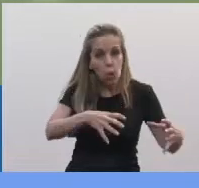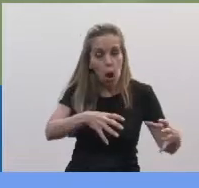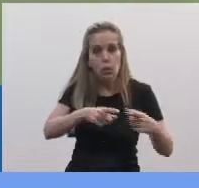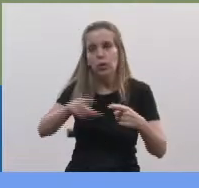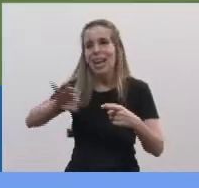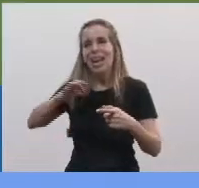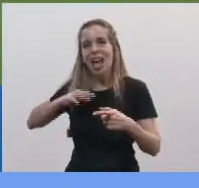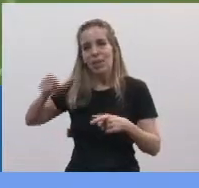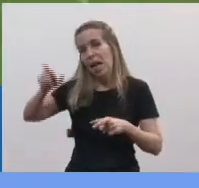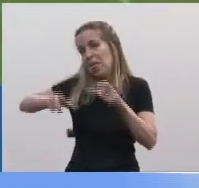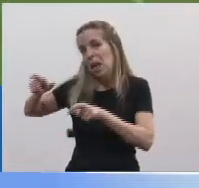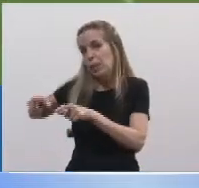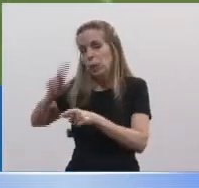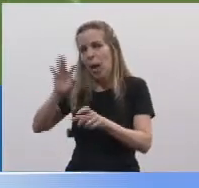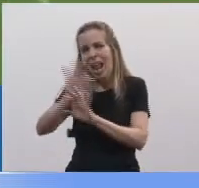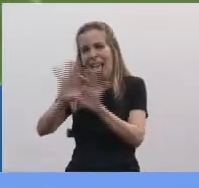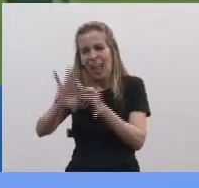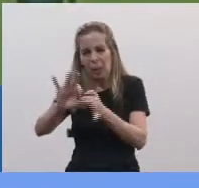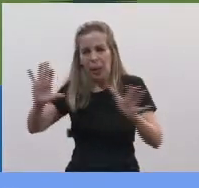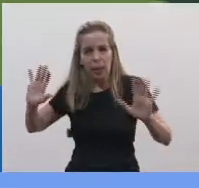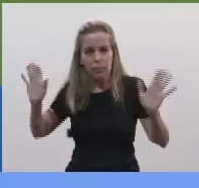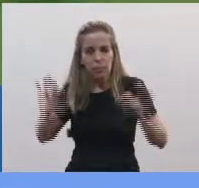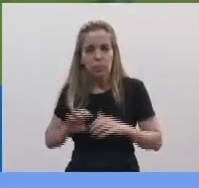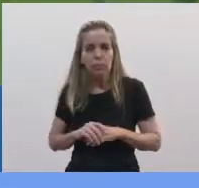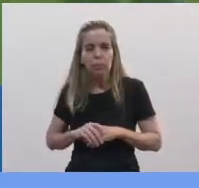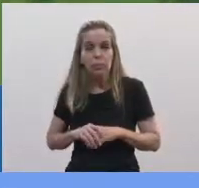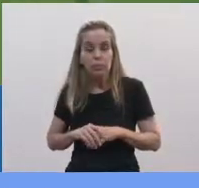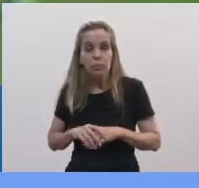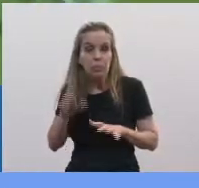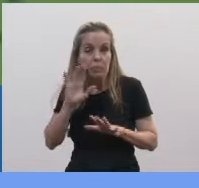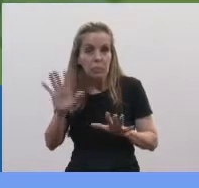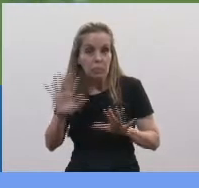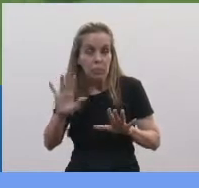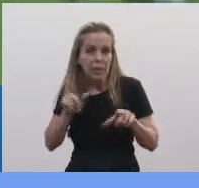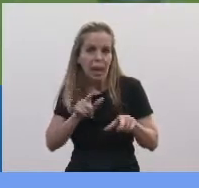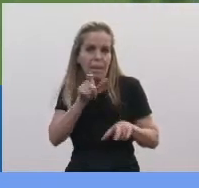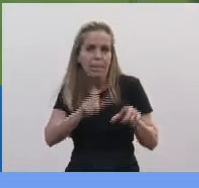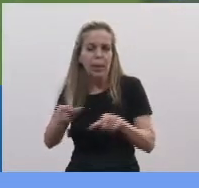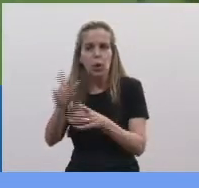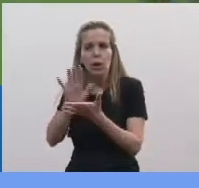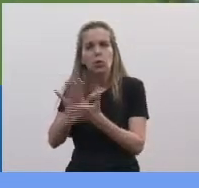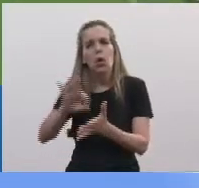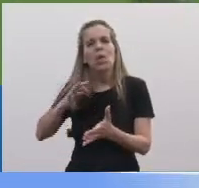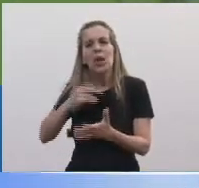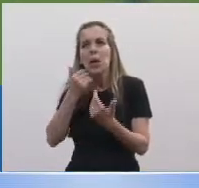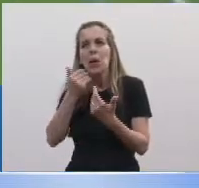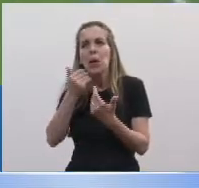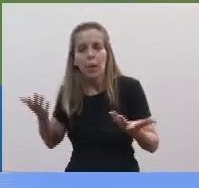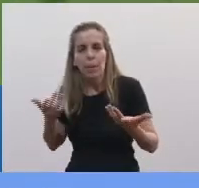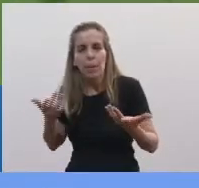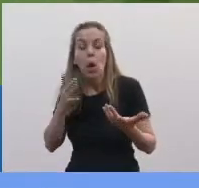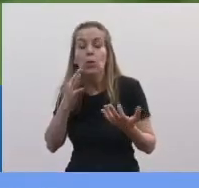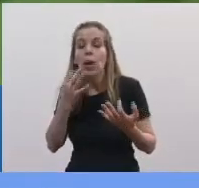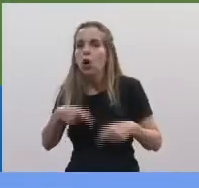con la vida del hombre, con sus cosas más esenciales. Desconozco cuánto sabe esa gente de la vida, pero de algo